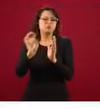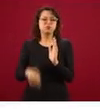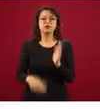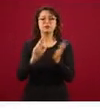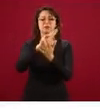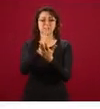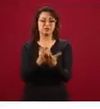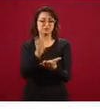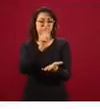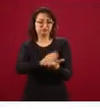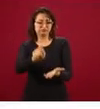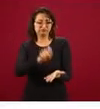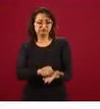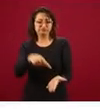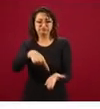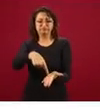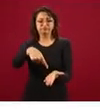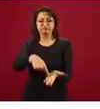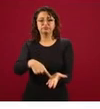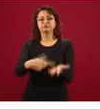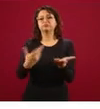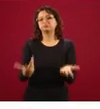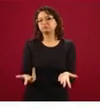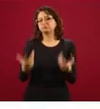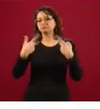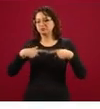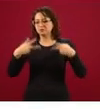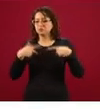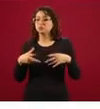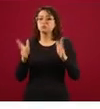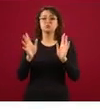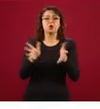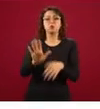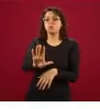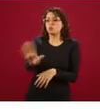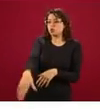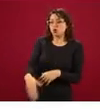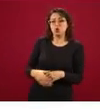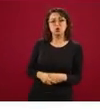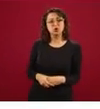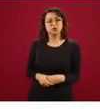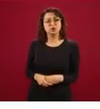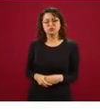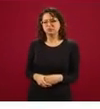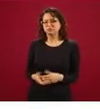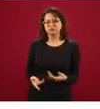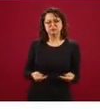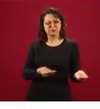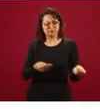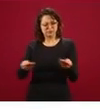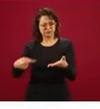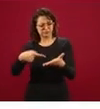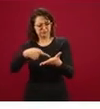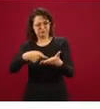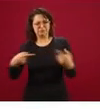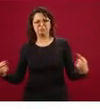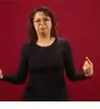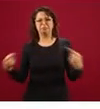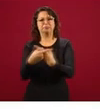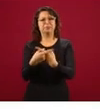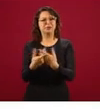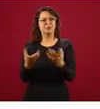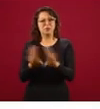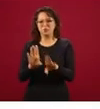proveía medicamentos incluso para personas que ya habían fallecido, lo que obviamente revelaba un completo